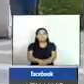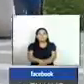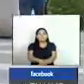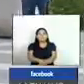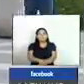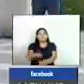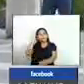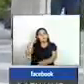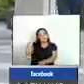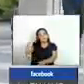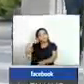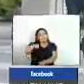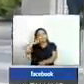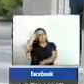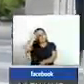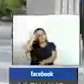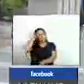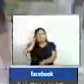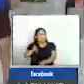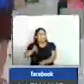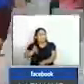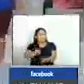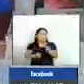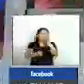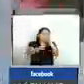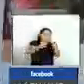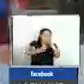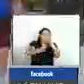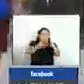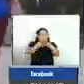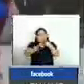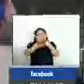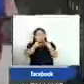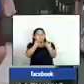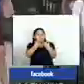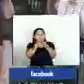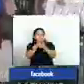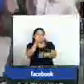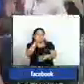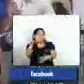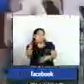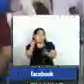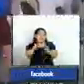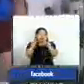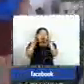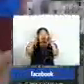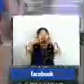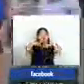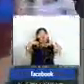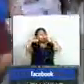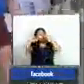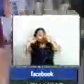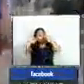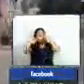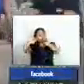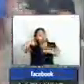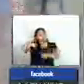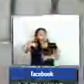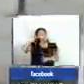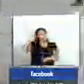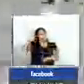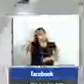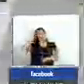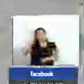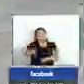porque hay algunos acercamientos para ponernos de acuerdo en tema por ejemplo el tema de salud pero yo creo que es